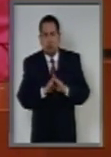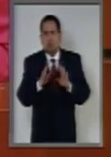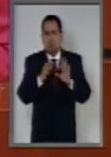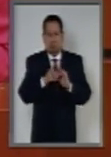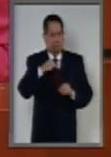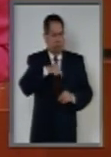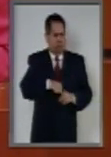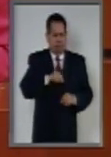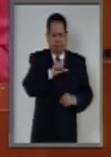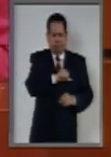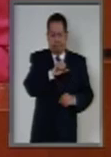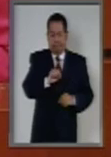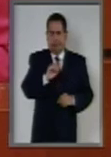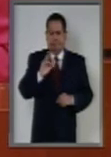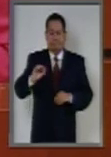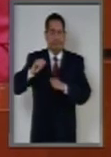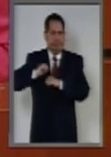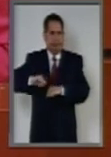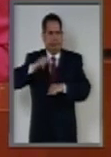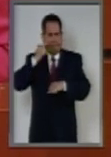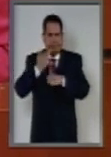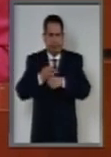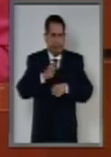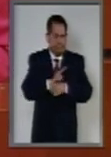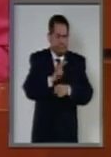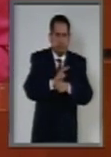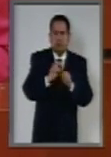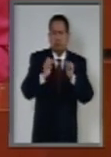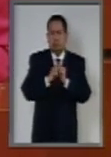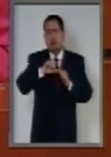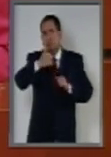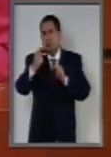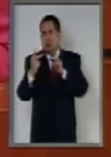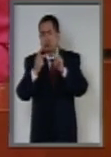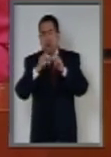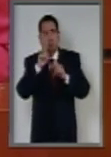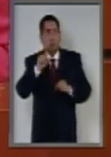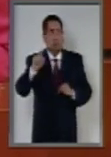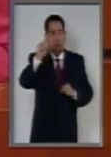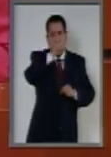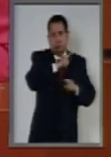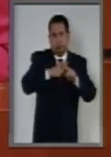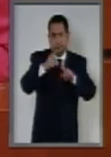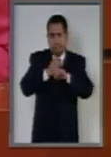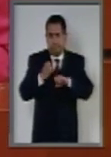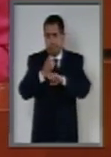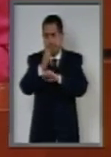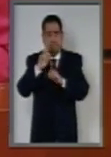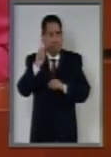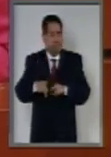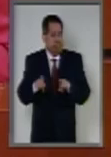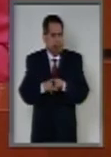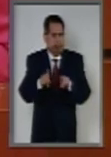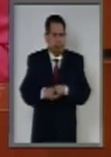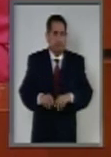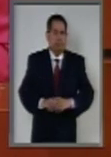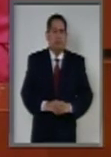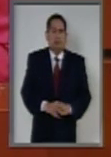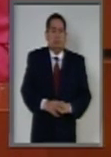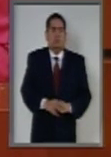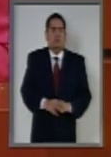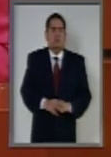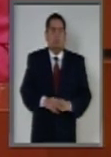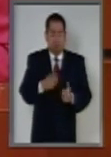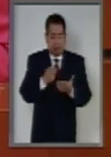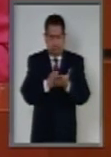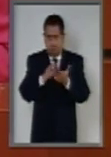Auditoría Superior de la Federación y de los órganos de fiscalización de las entidades federativas. Esta